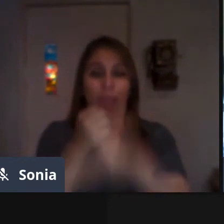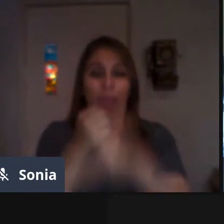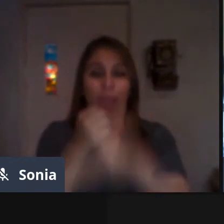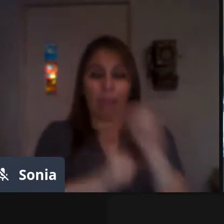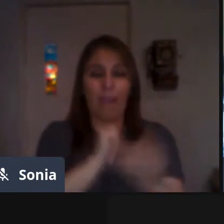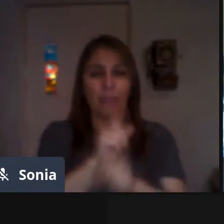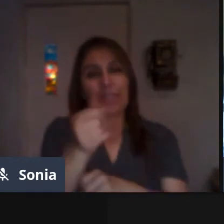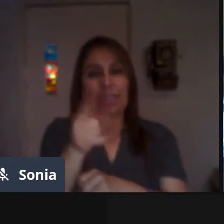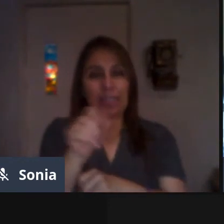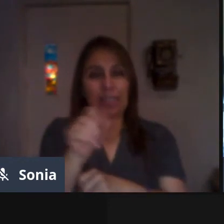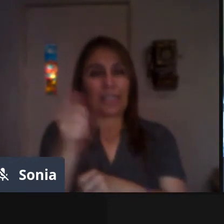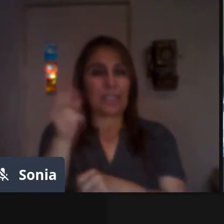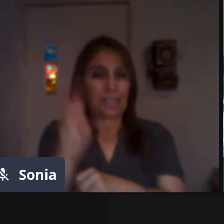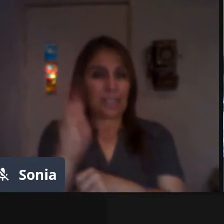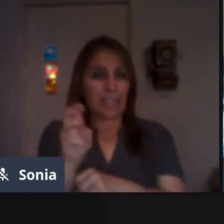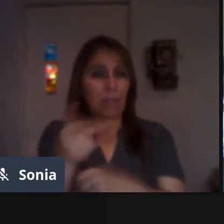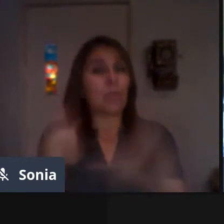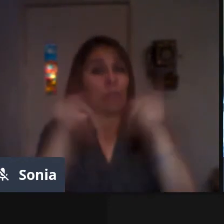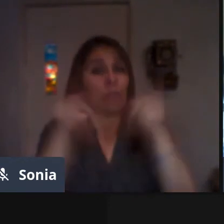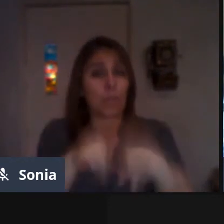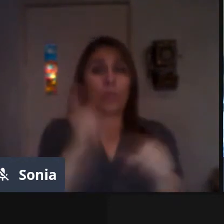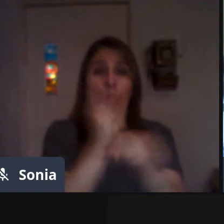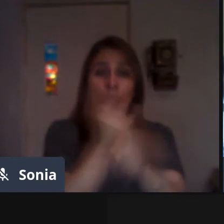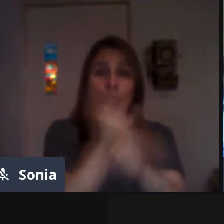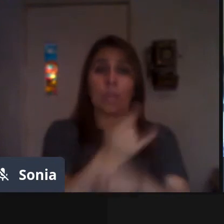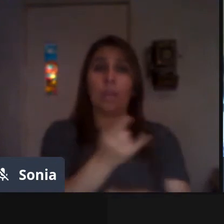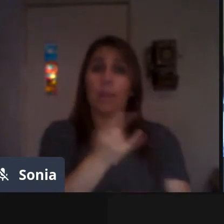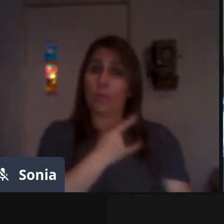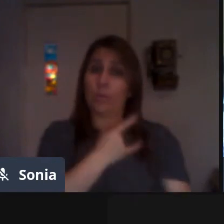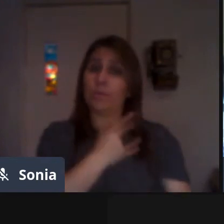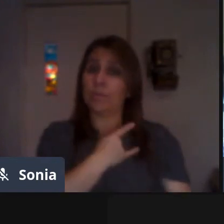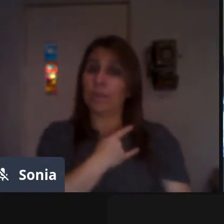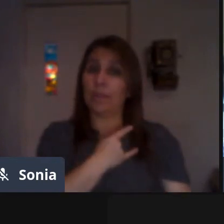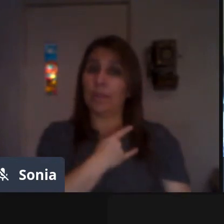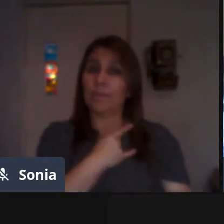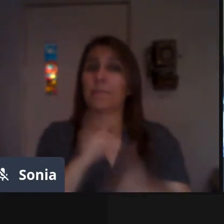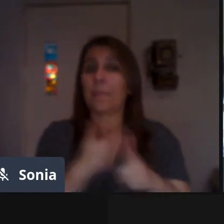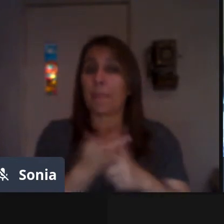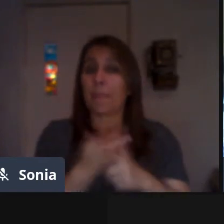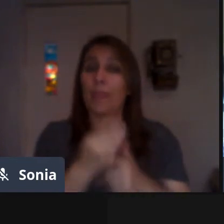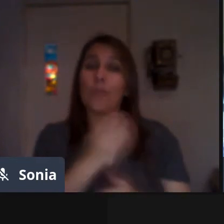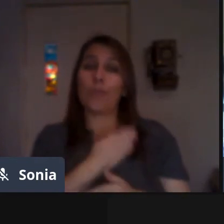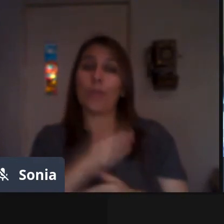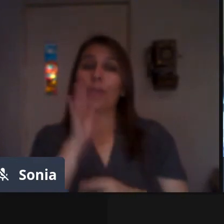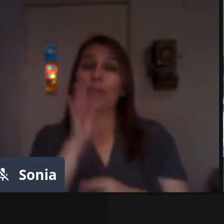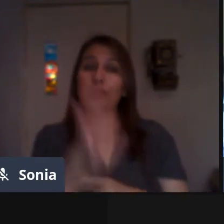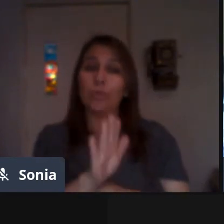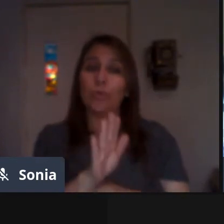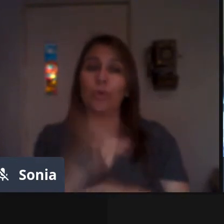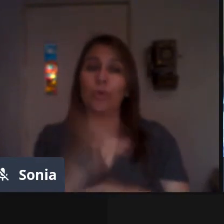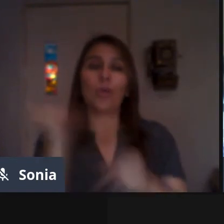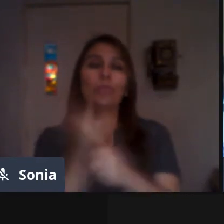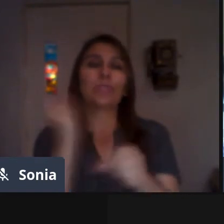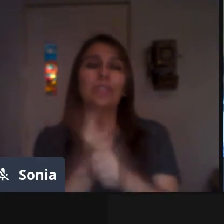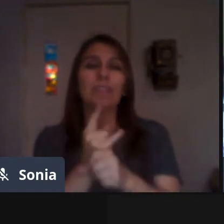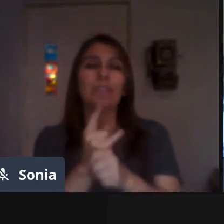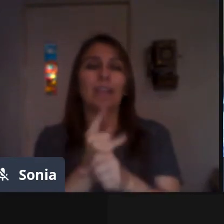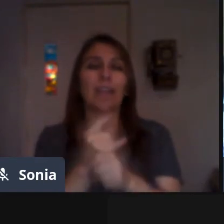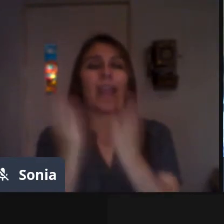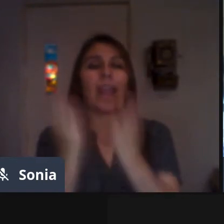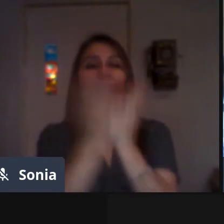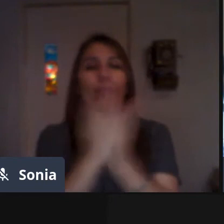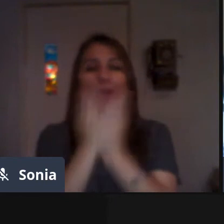justamente han sido llevadas al espacio educativo porque quizá tú crees que es importante esto de llevar una novela